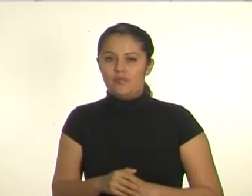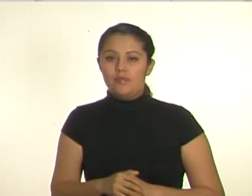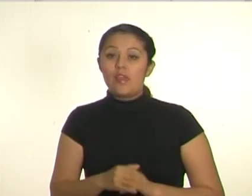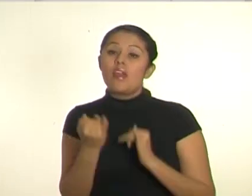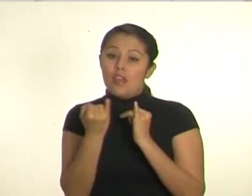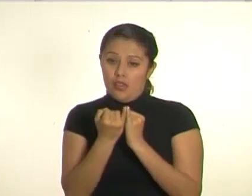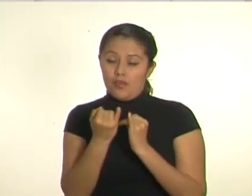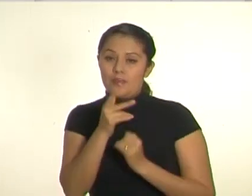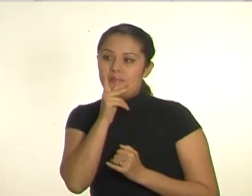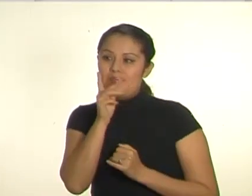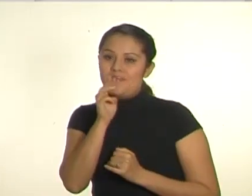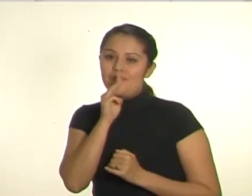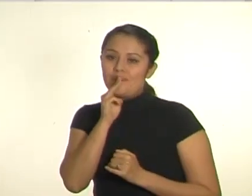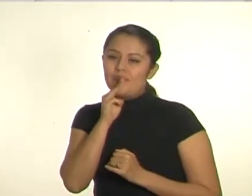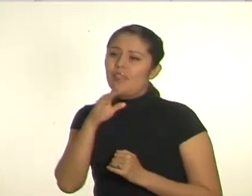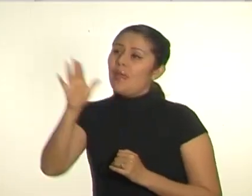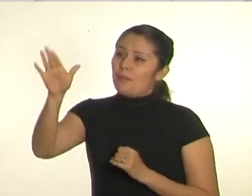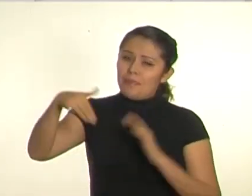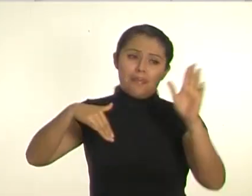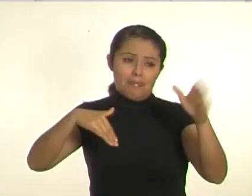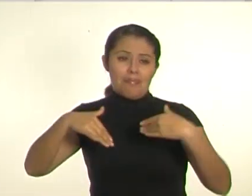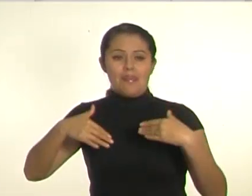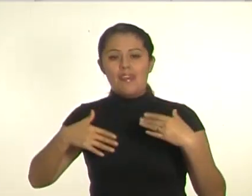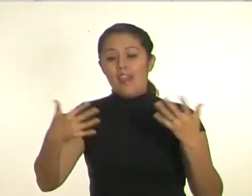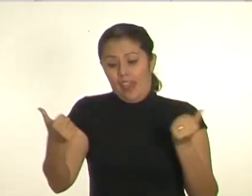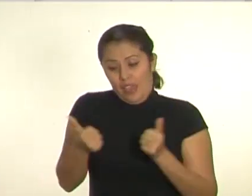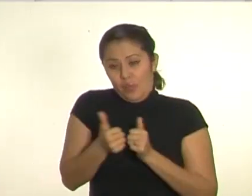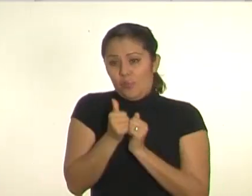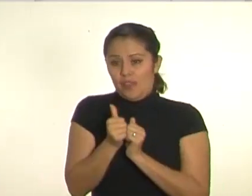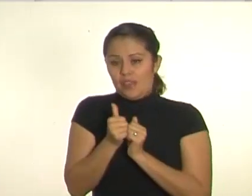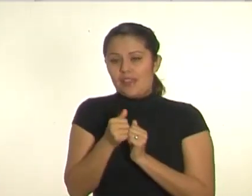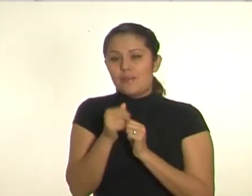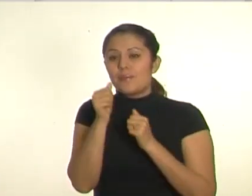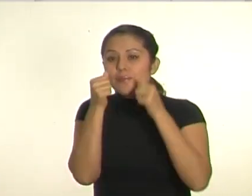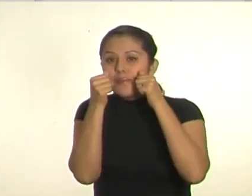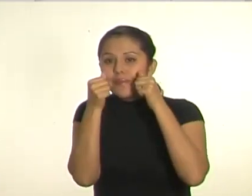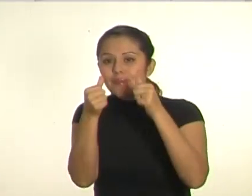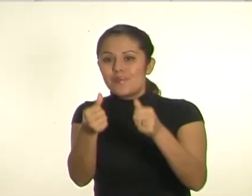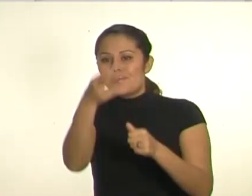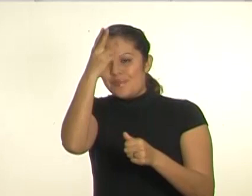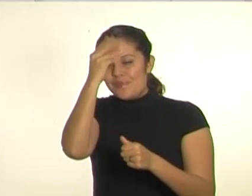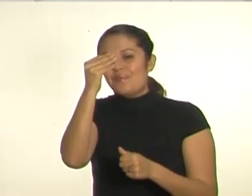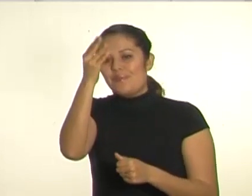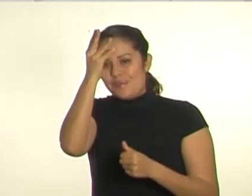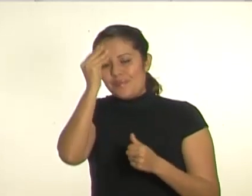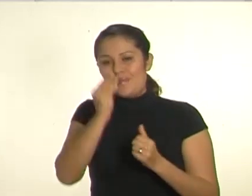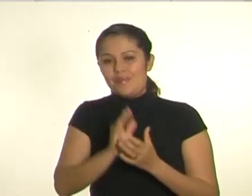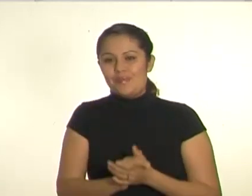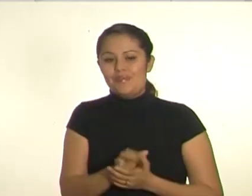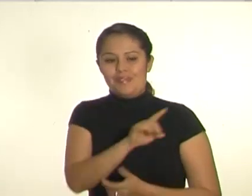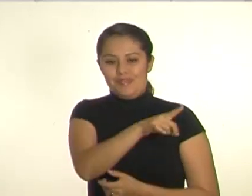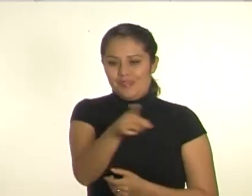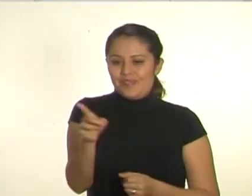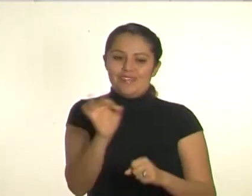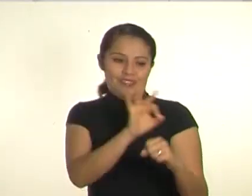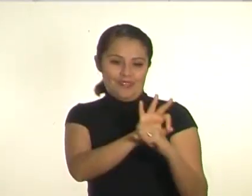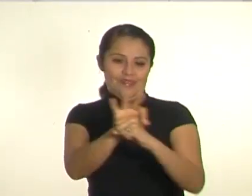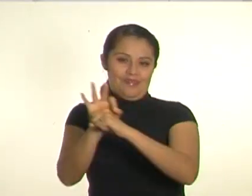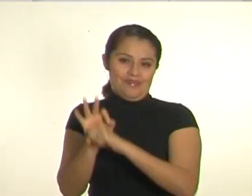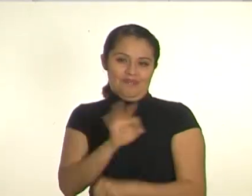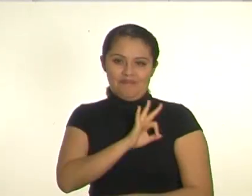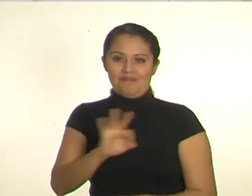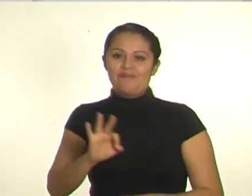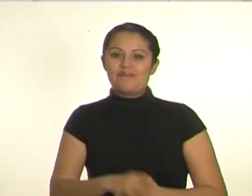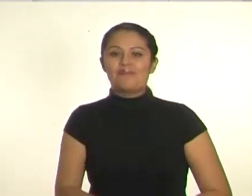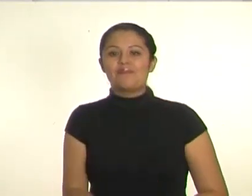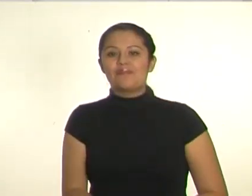papás están cerca de ti, puedes invitarlos para que juntos veamos la sesión y aprendamos nuevos